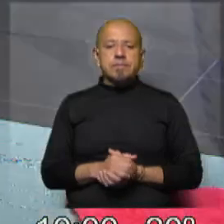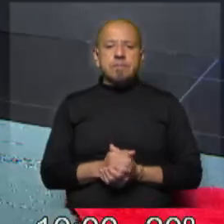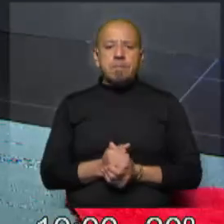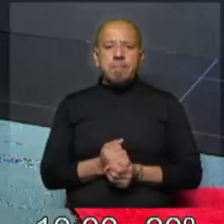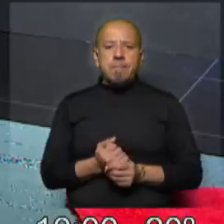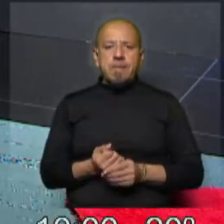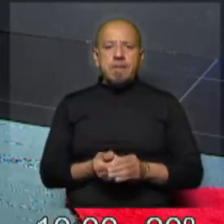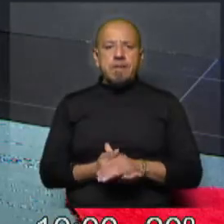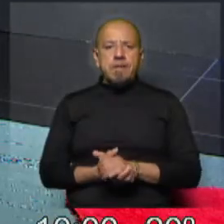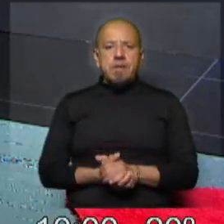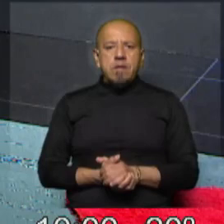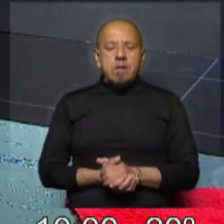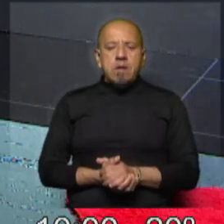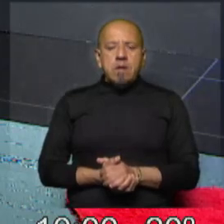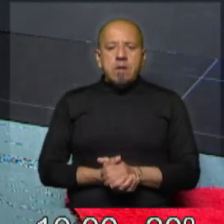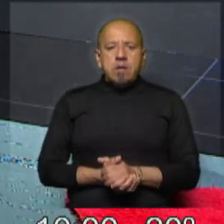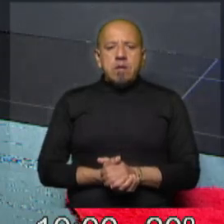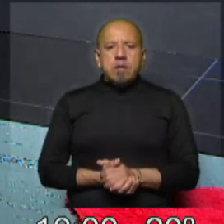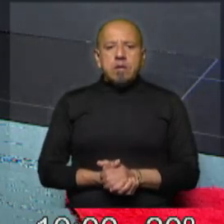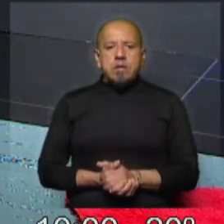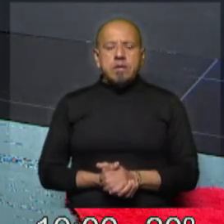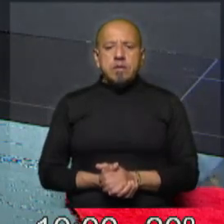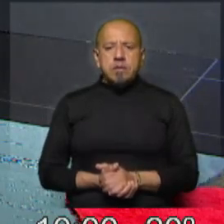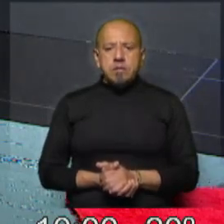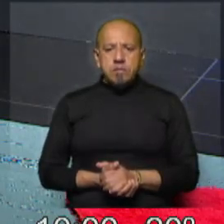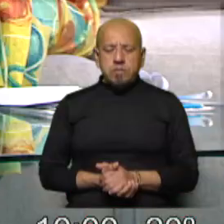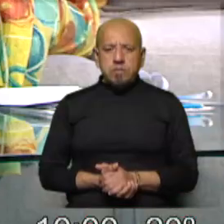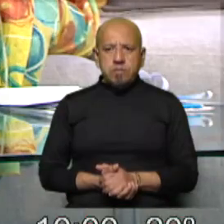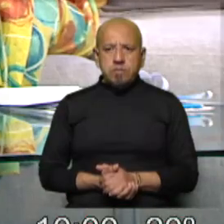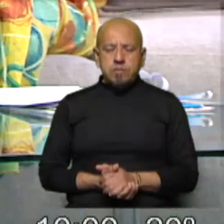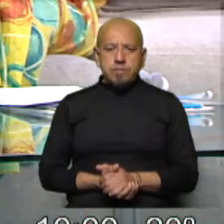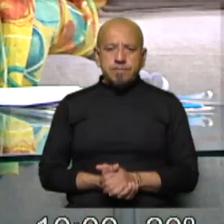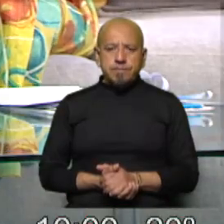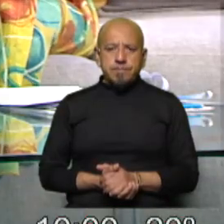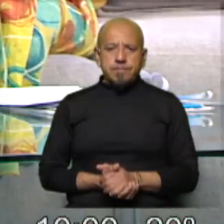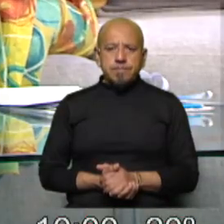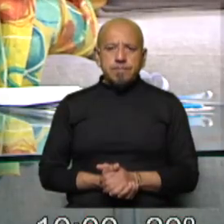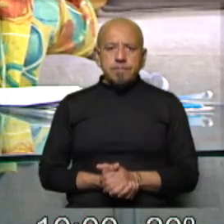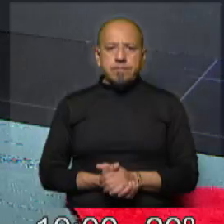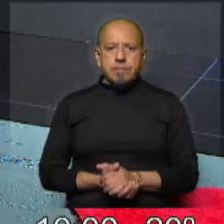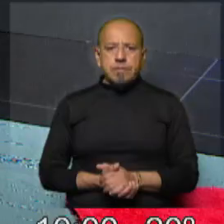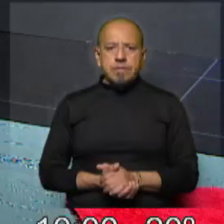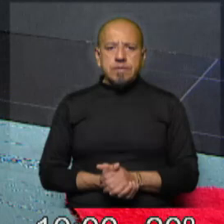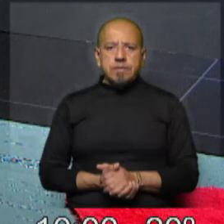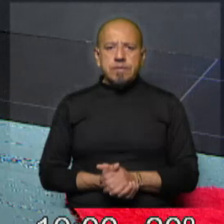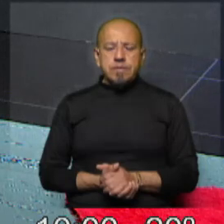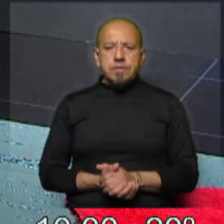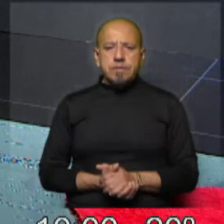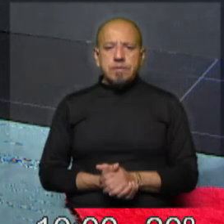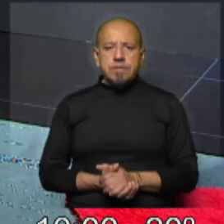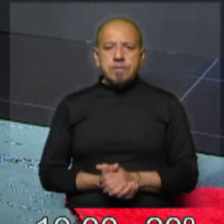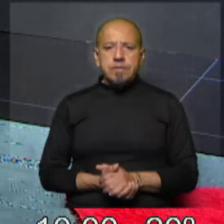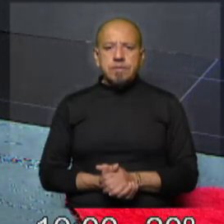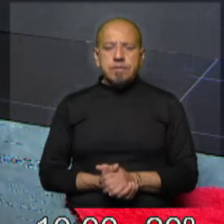¡Ay, gracias, Dios, Victoria! Colorado y ballista, me asista. ¡Qué rico! ¡Qué exquisitez! Mirá,